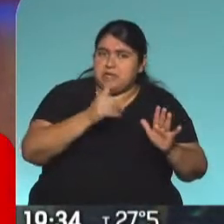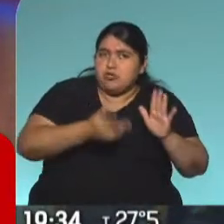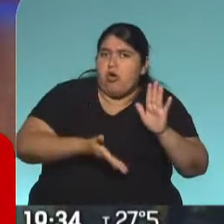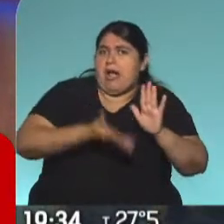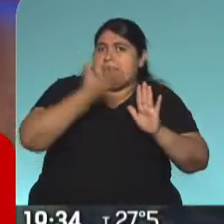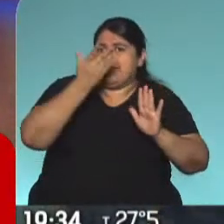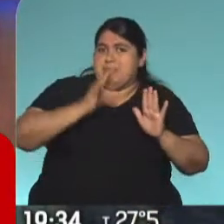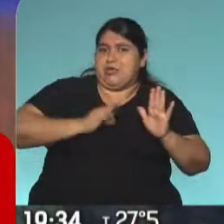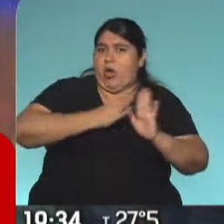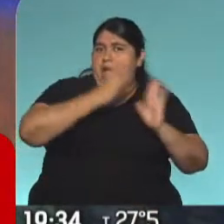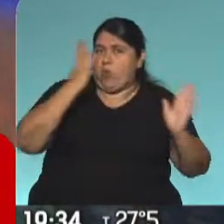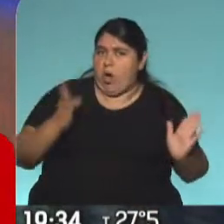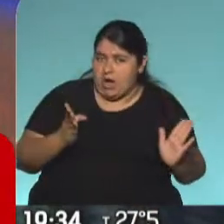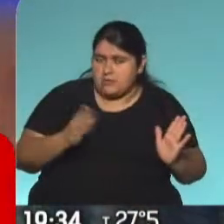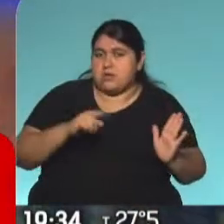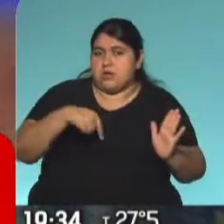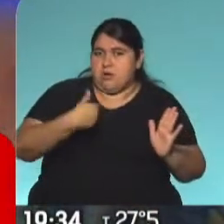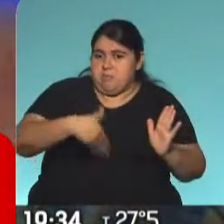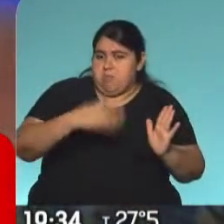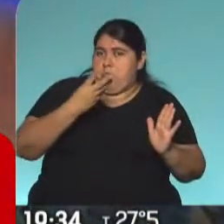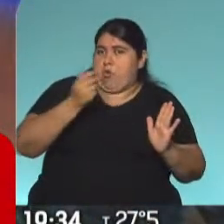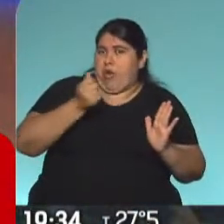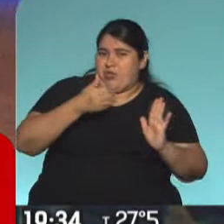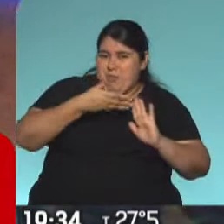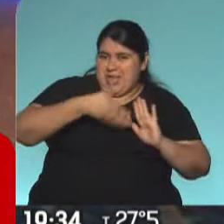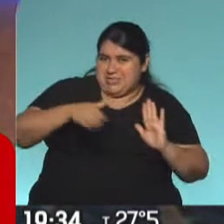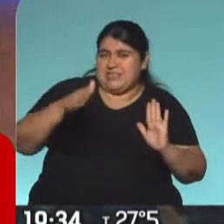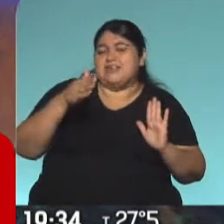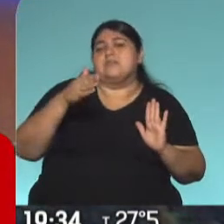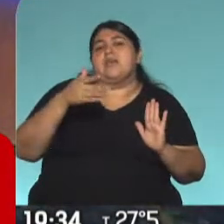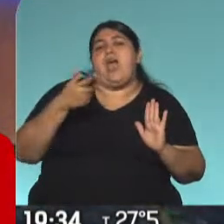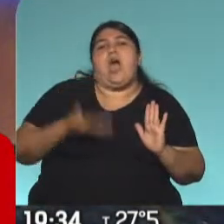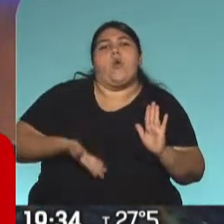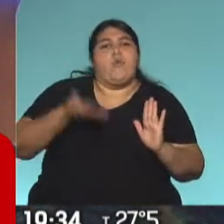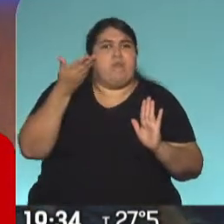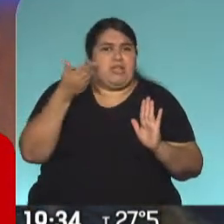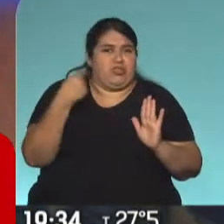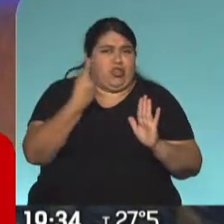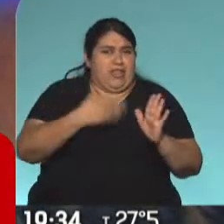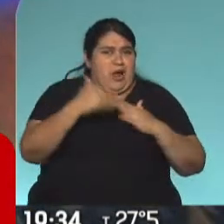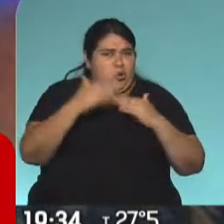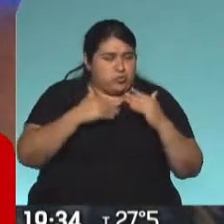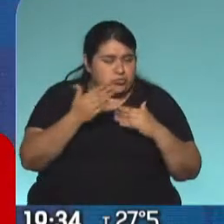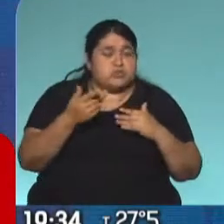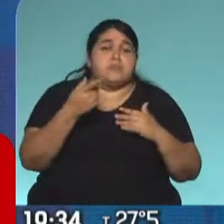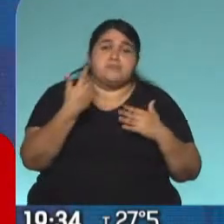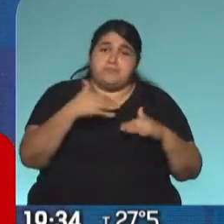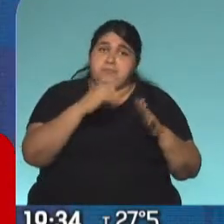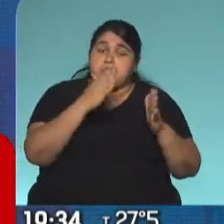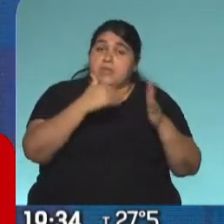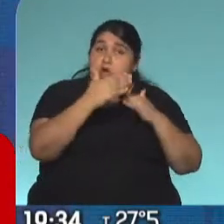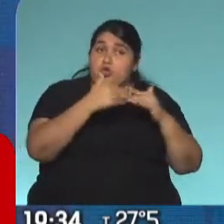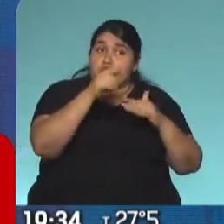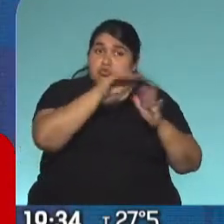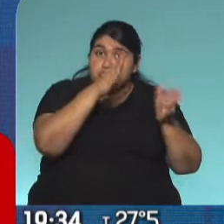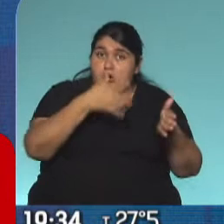nivel interanual. Ya estamos en el cuarto mes consecutivo del aumento de la construcción, un rubro que en los primeros